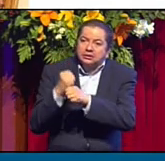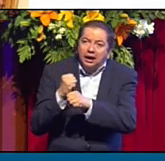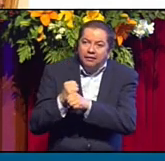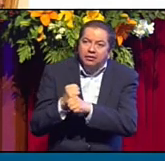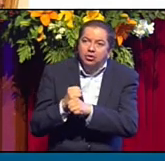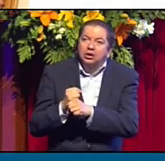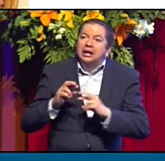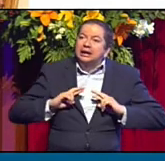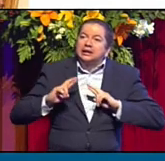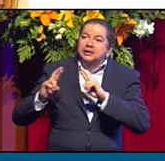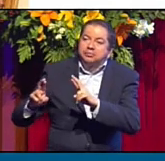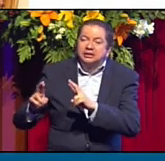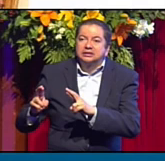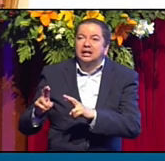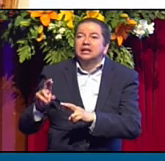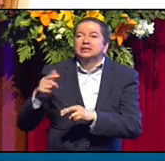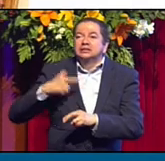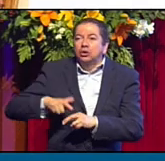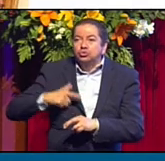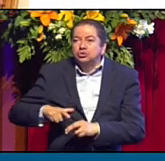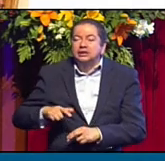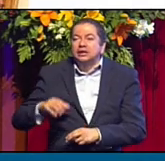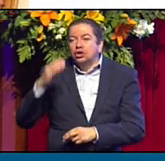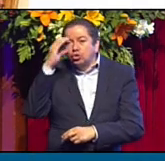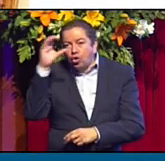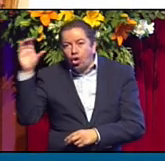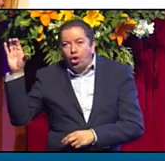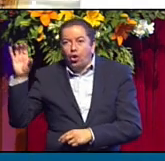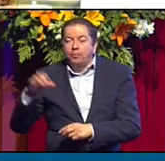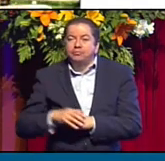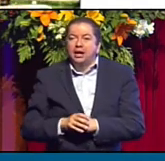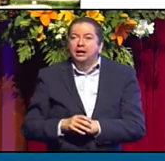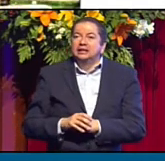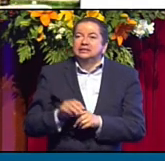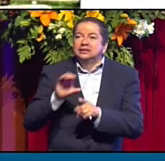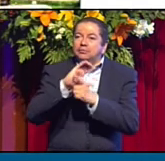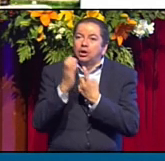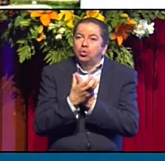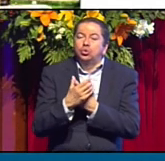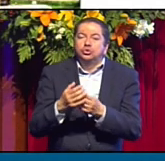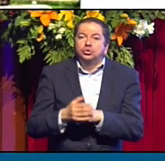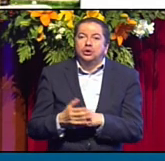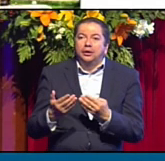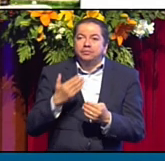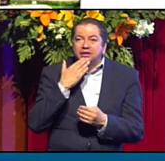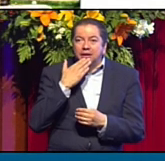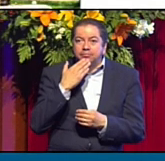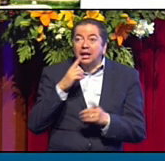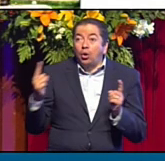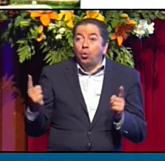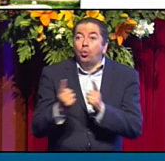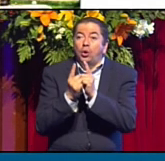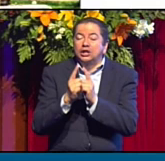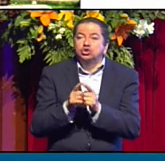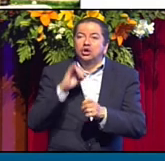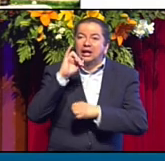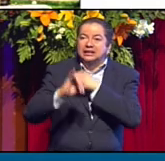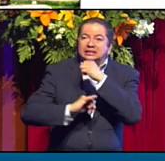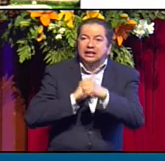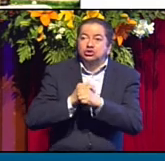con las embajadas de Estados Unidos y de Polonia en el ámbito cultural. Realizamos un encuentro internacional en abril del